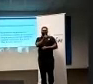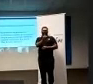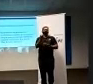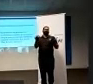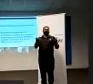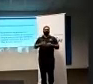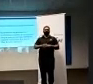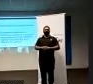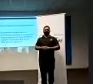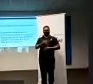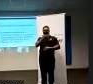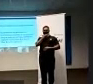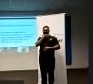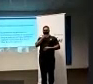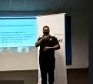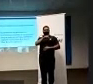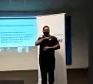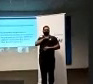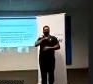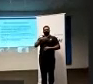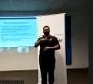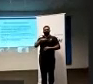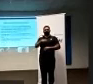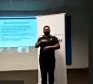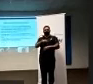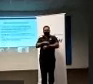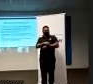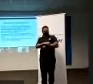de la vacuna Pfizer. Siguiente.